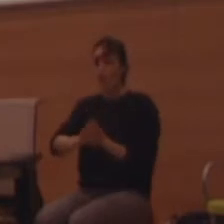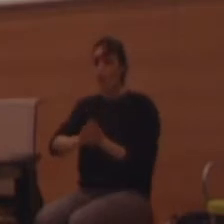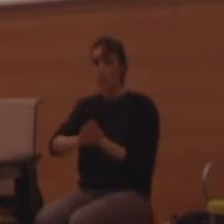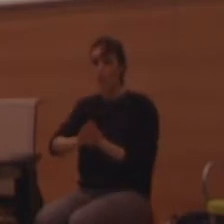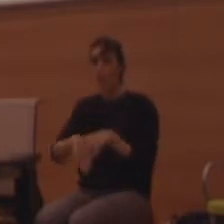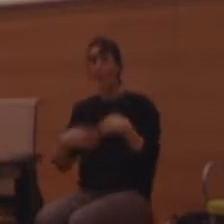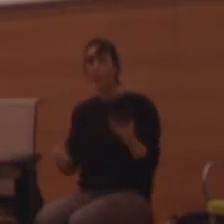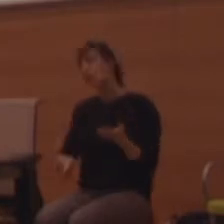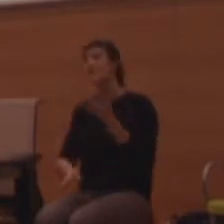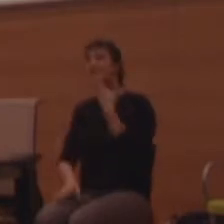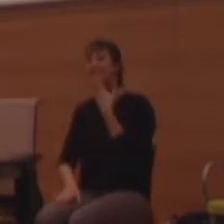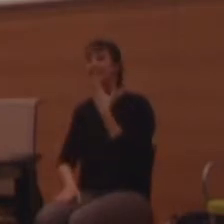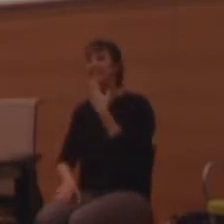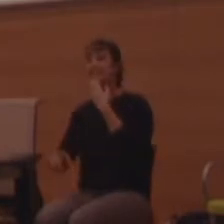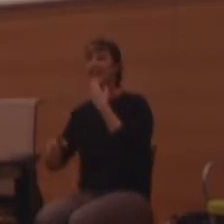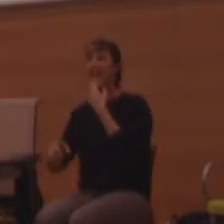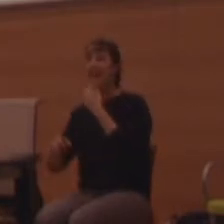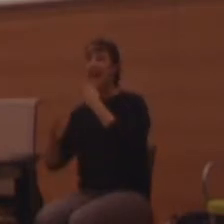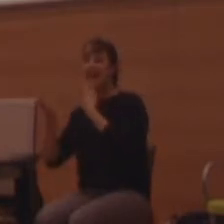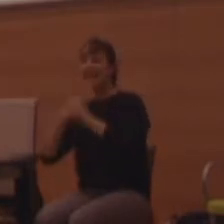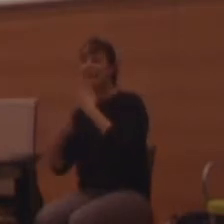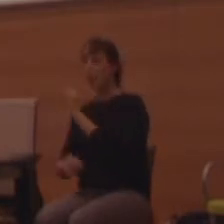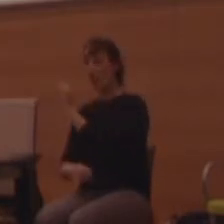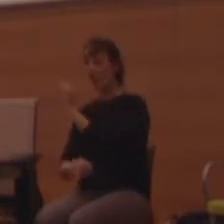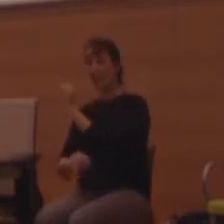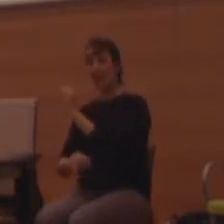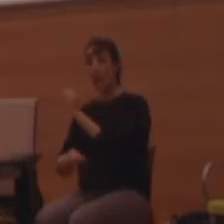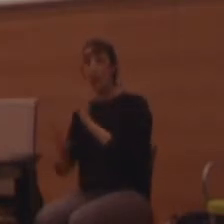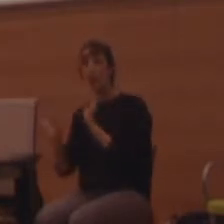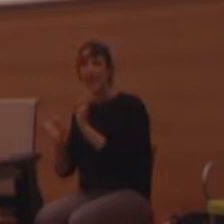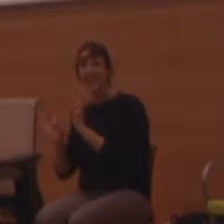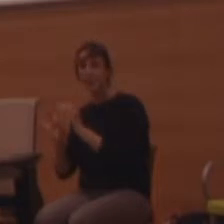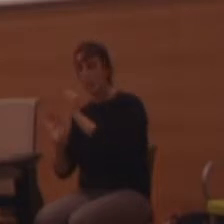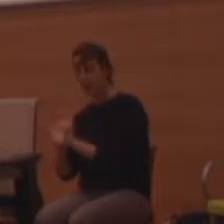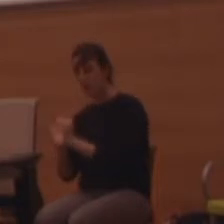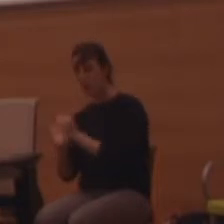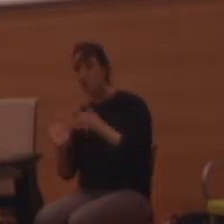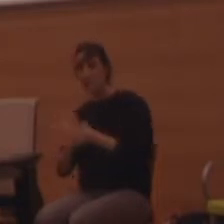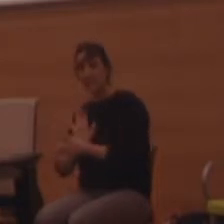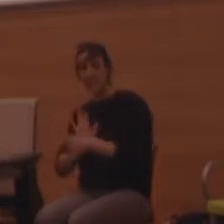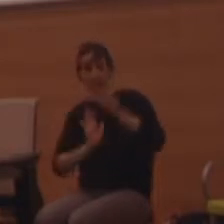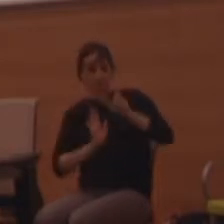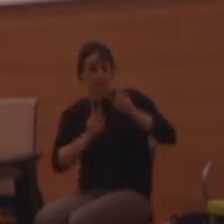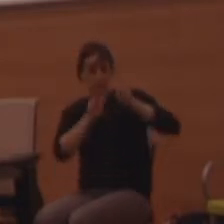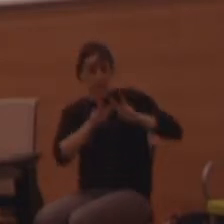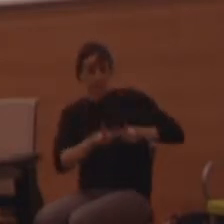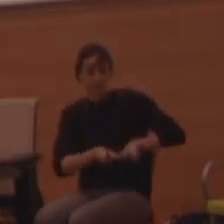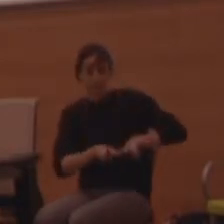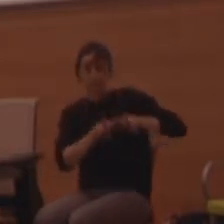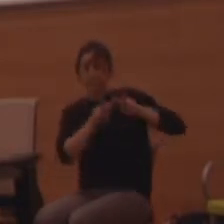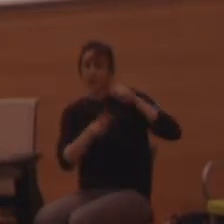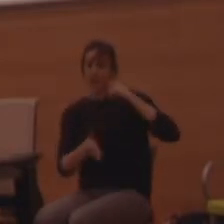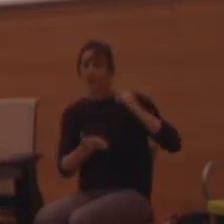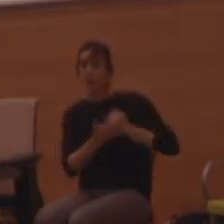el nivel 0 de bajo riesgo es un paciente que hemos explorado y que hemos visto que todas